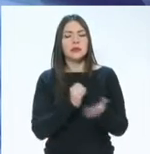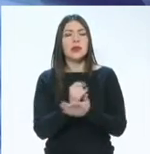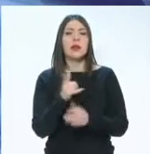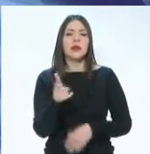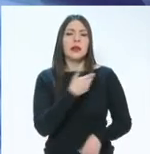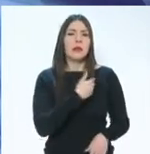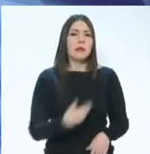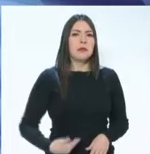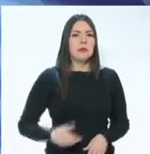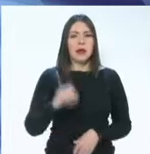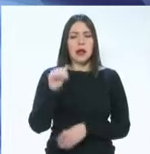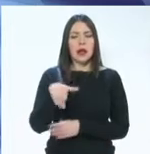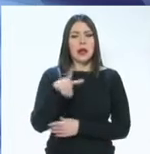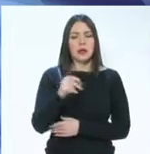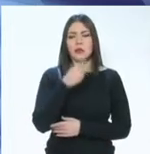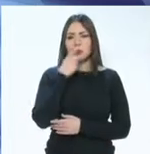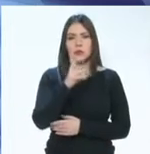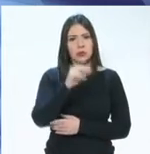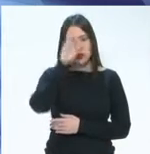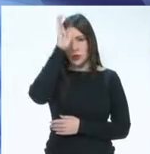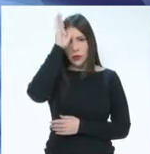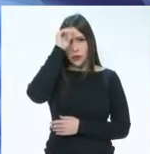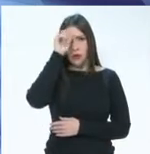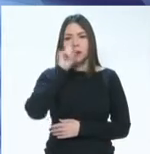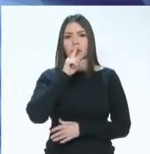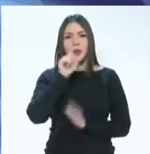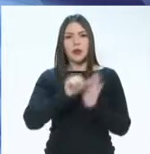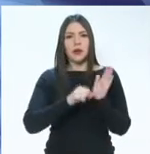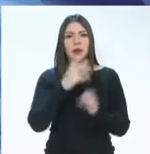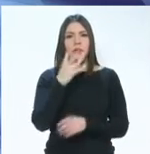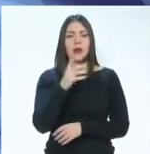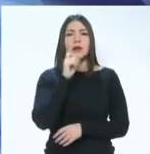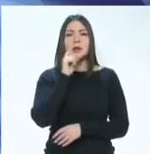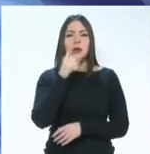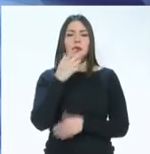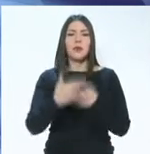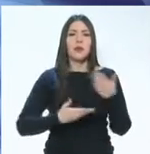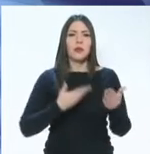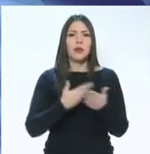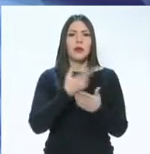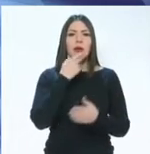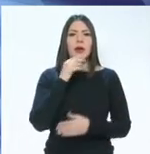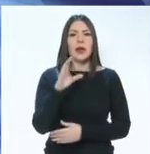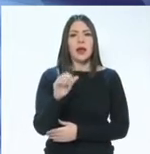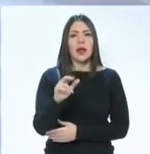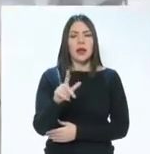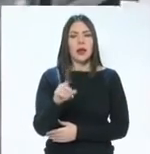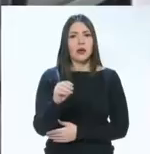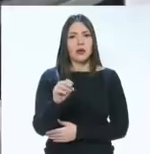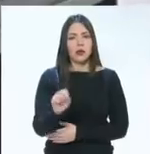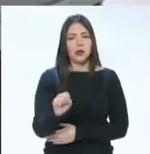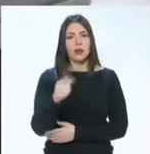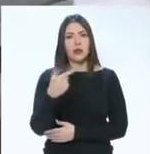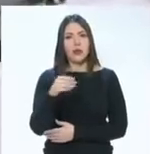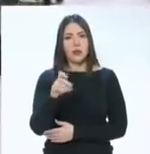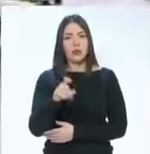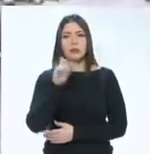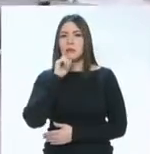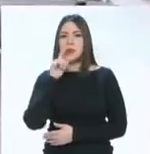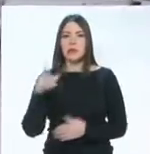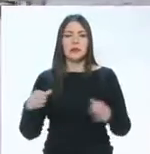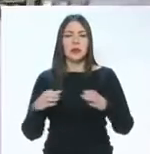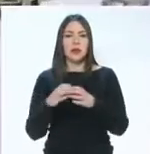cuarto transitorio, que dicho sea de paso, fue propuesto por el diputado Pablo Gómez de Morena también. Mire usted, yo